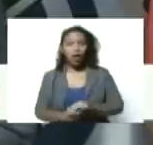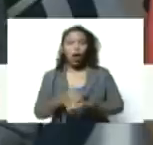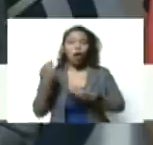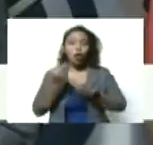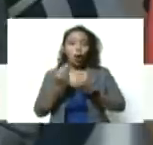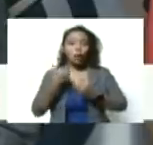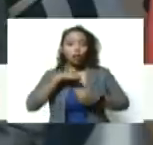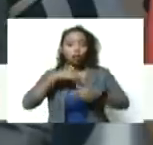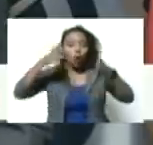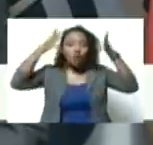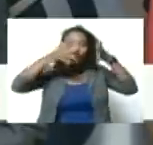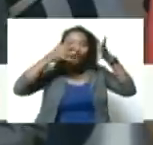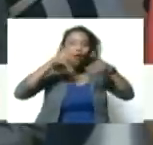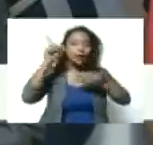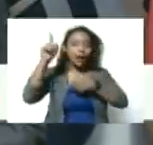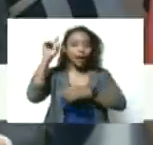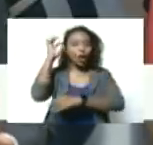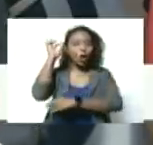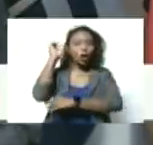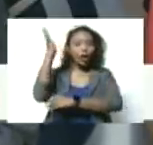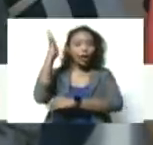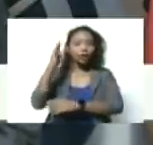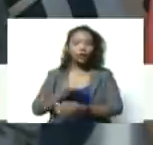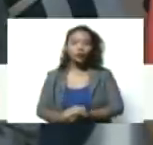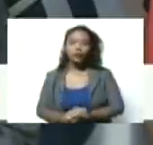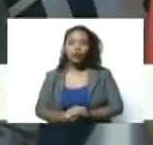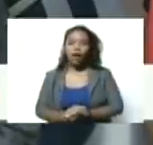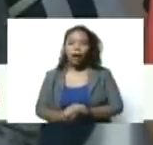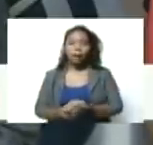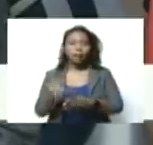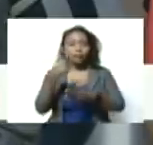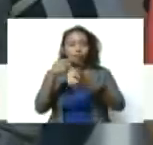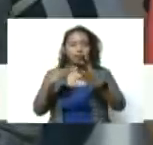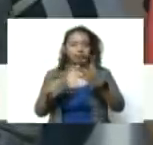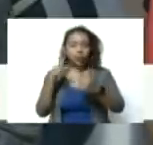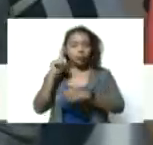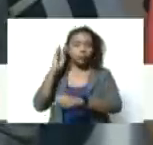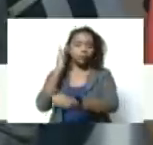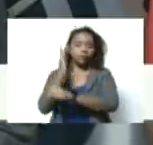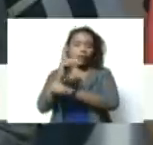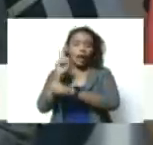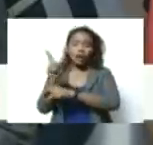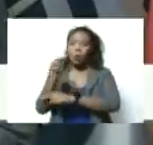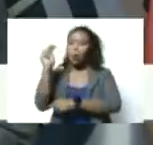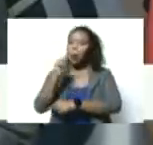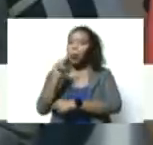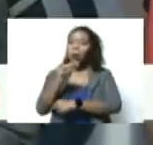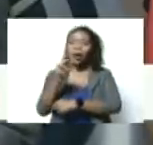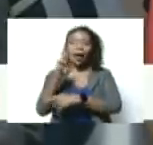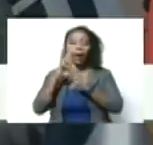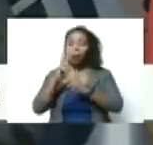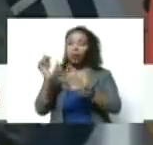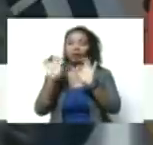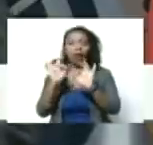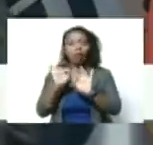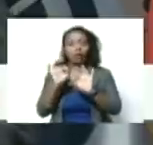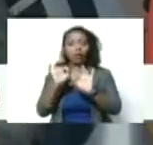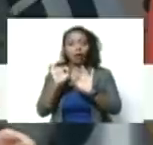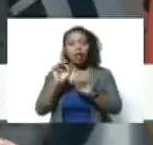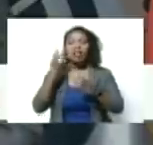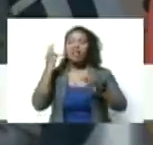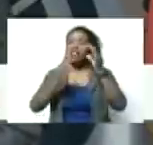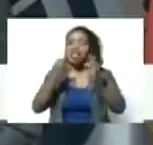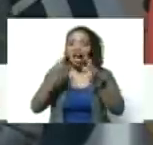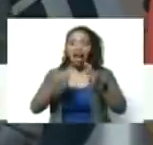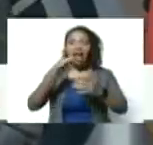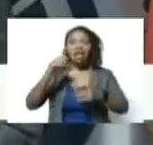Congreso, para tramitar innumerables casos que nunca tuvieron respuesta, ni de fiscales ni